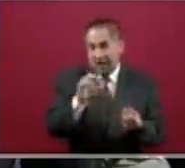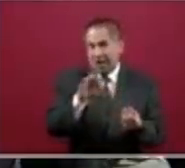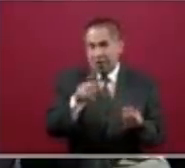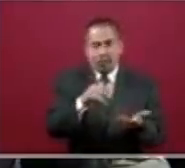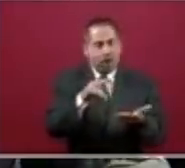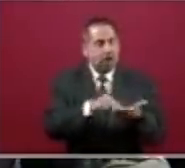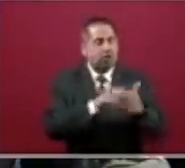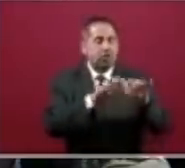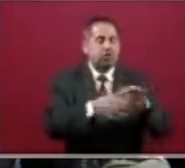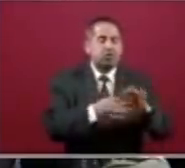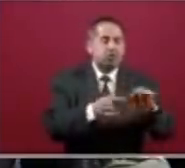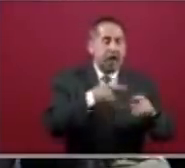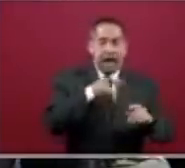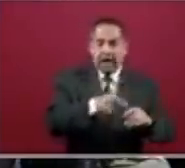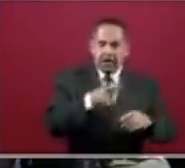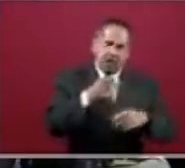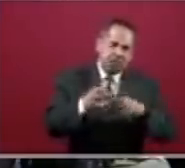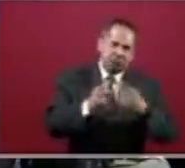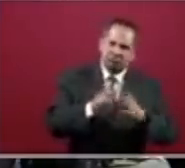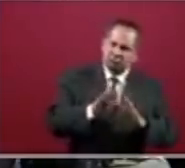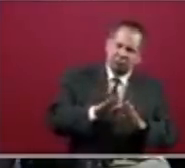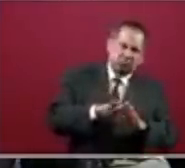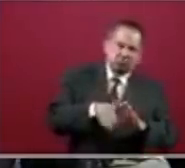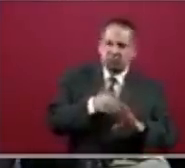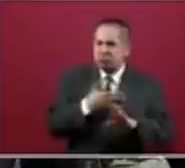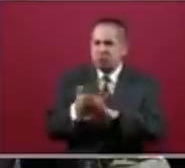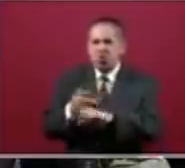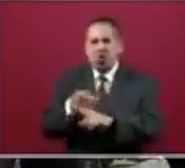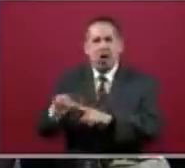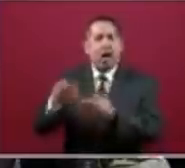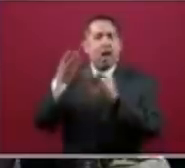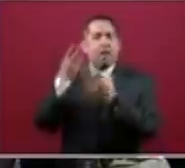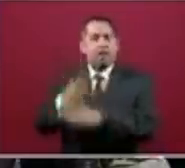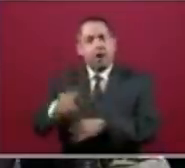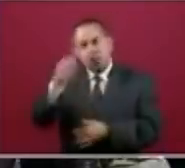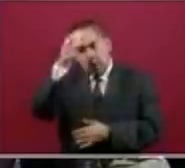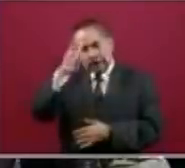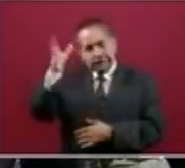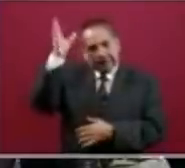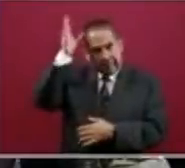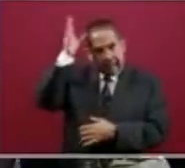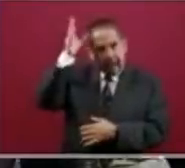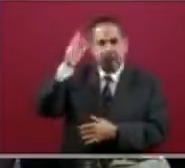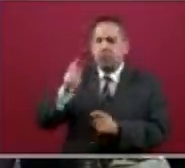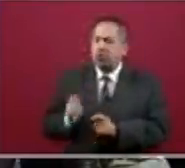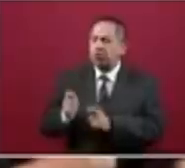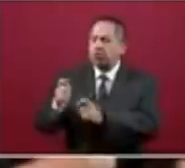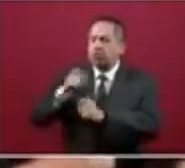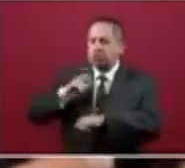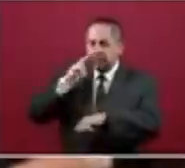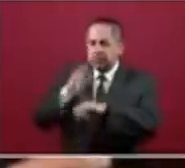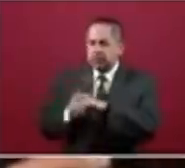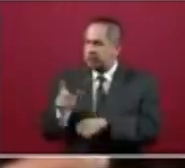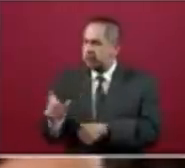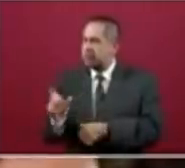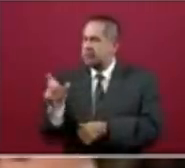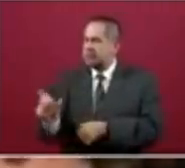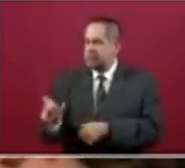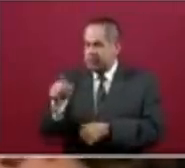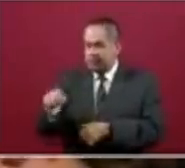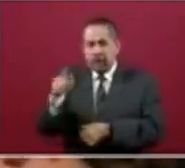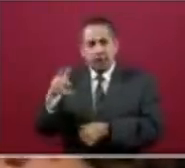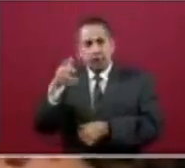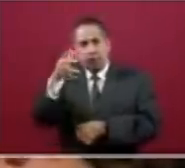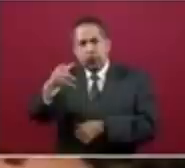donde se le iba con todo al Banco Azteca porque se le habían asignado las tarjetas de plástico para entregar el dinero de las personas de la mayor